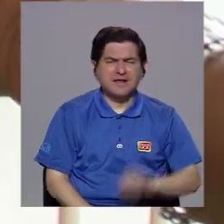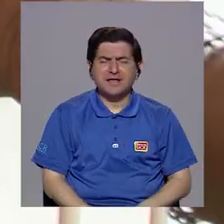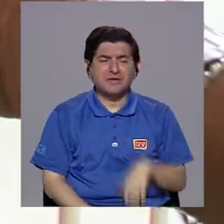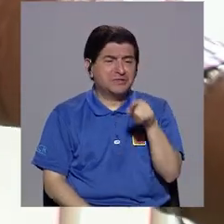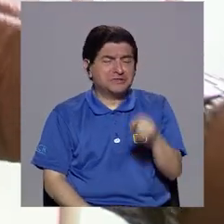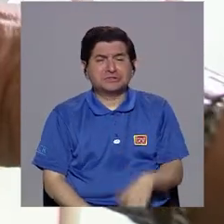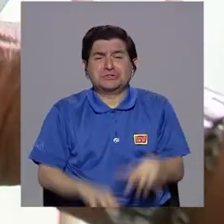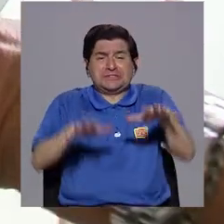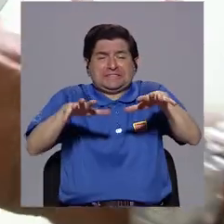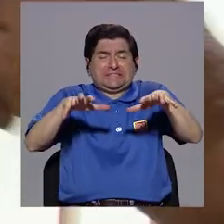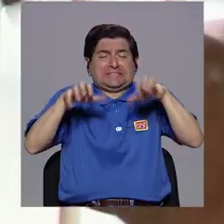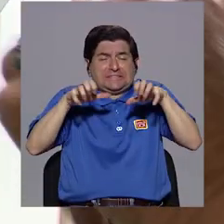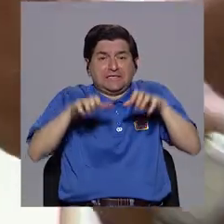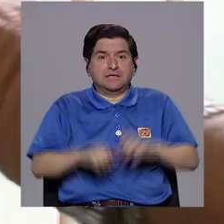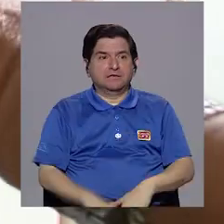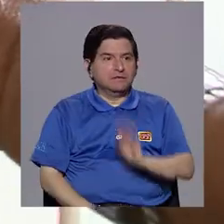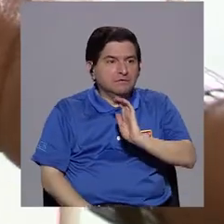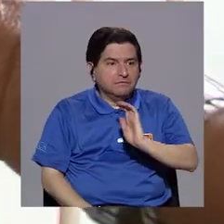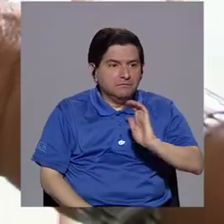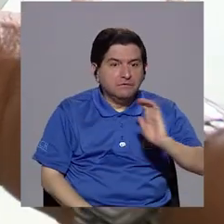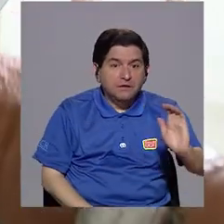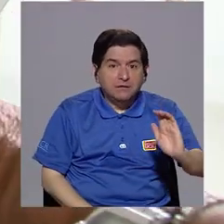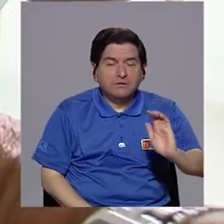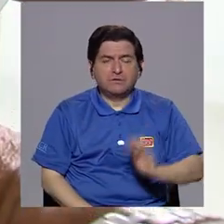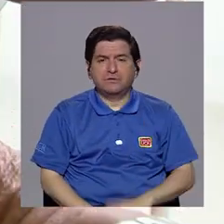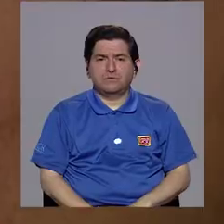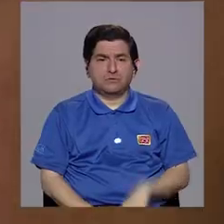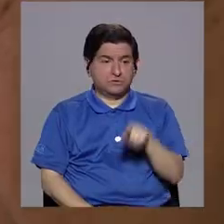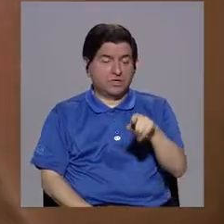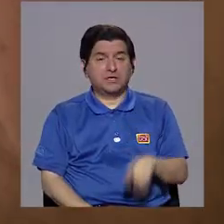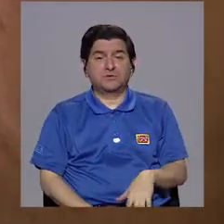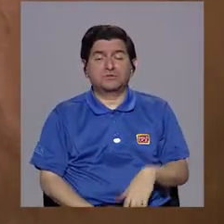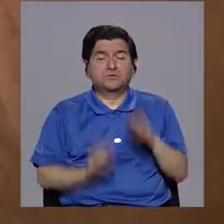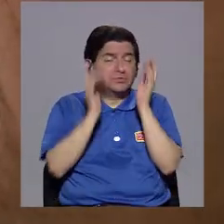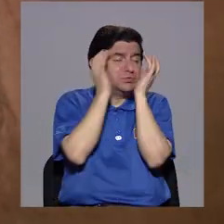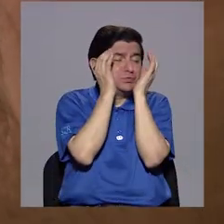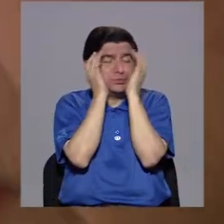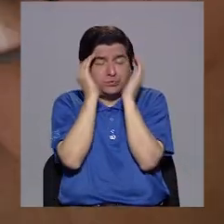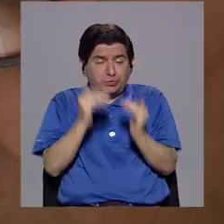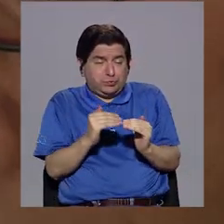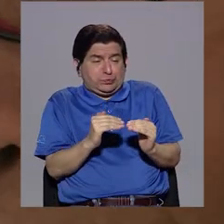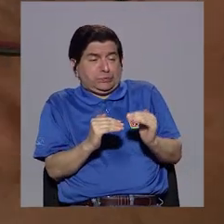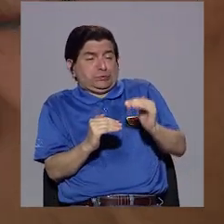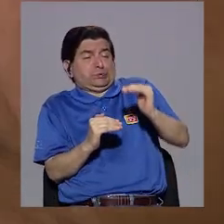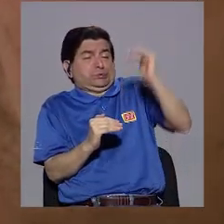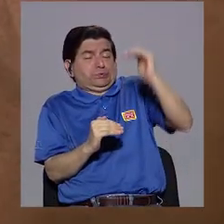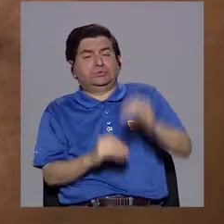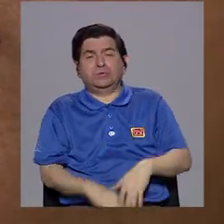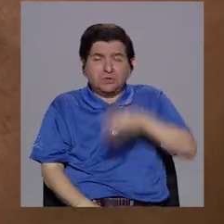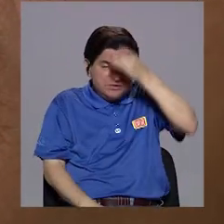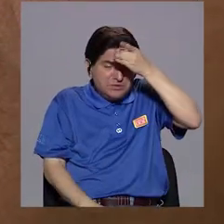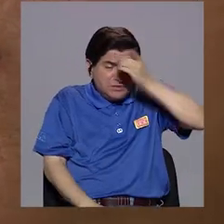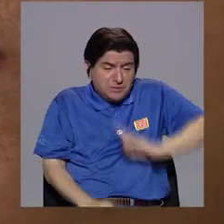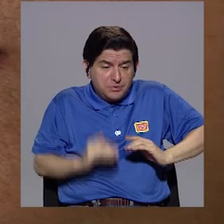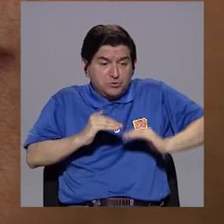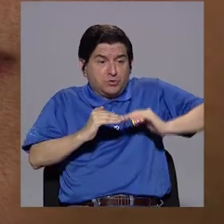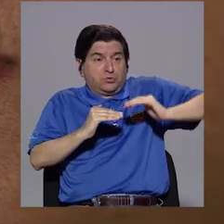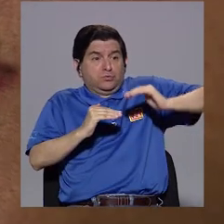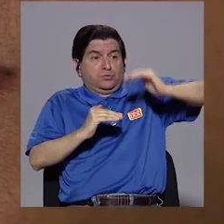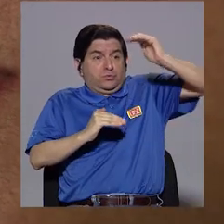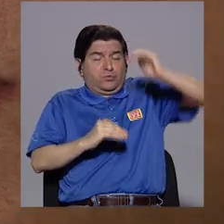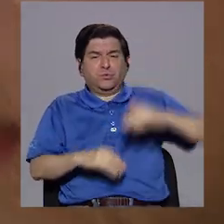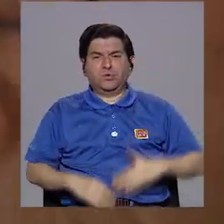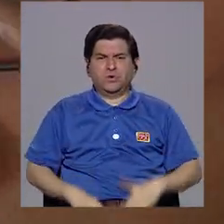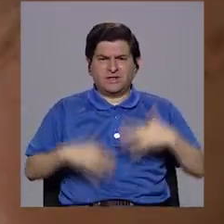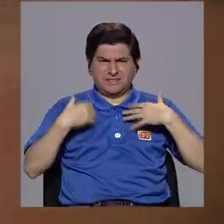con cuadros de estrés, niños súper pequeños, con los índices de ansiedad cada vez van más altos, los índices de depresión cada vez van más